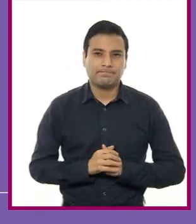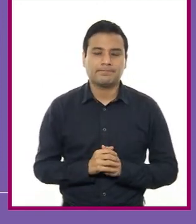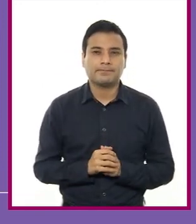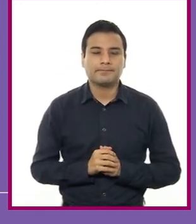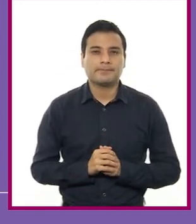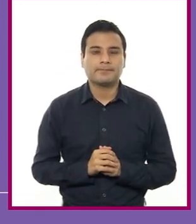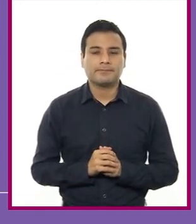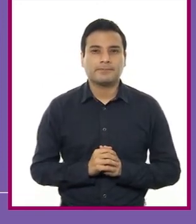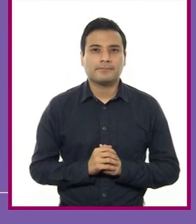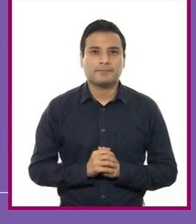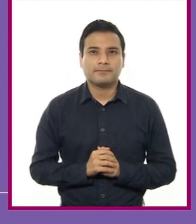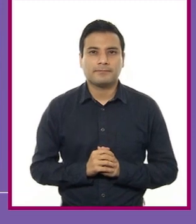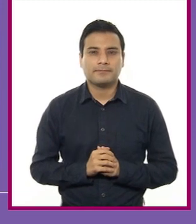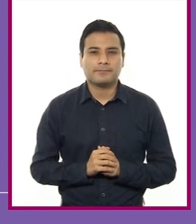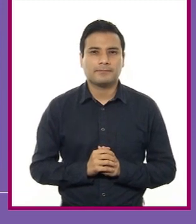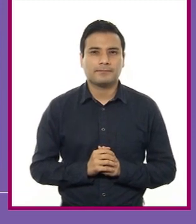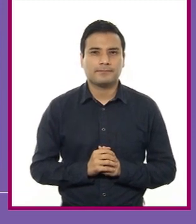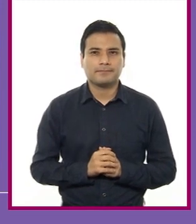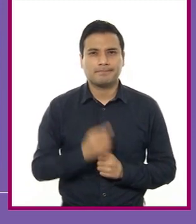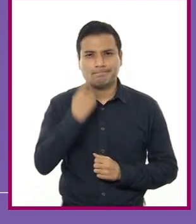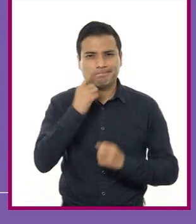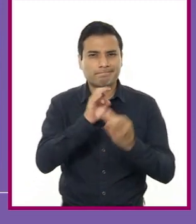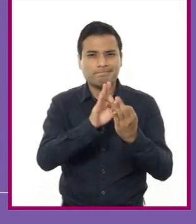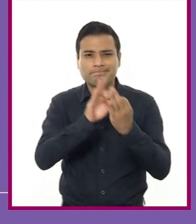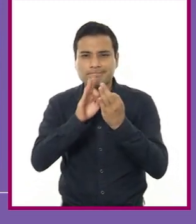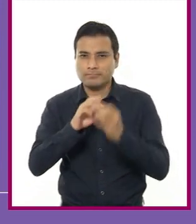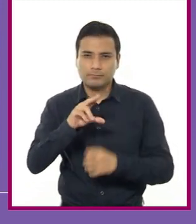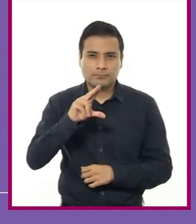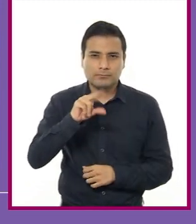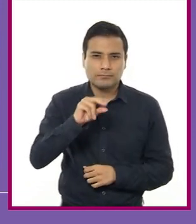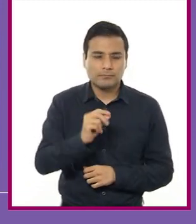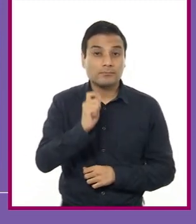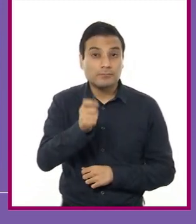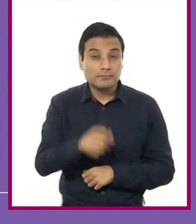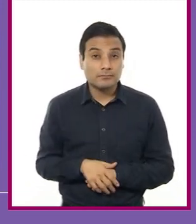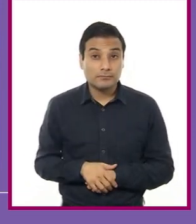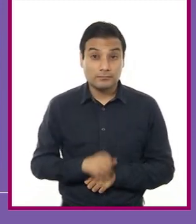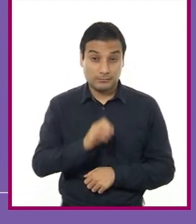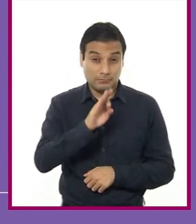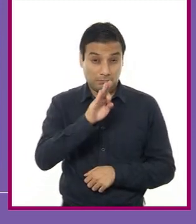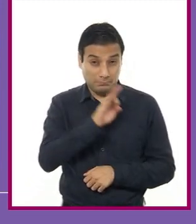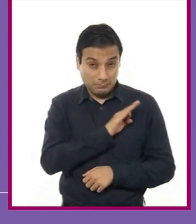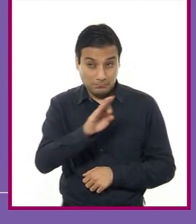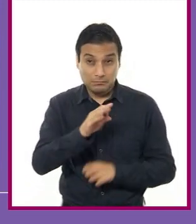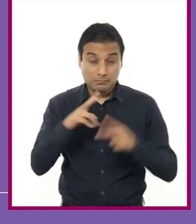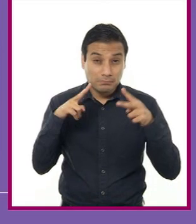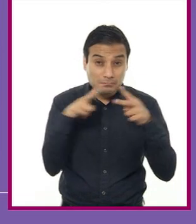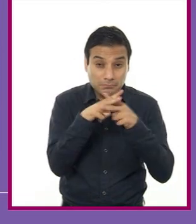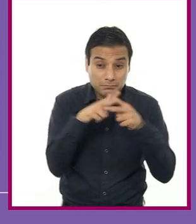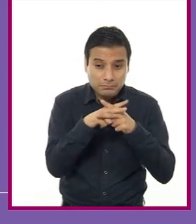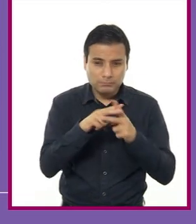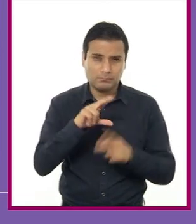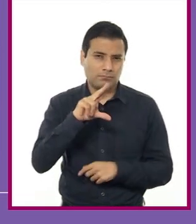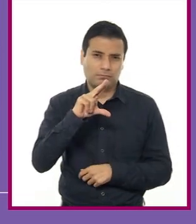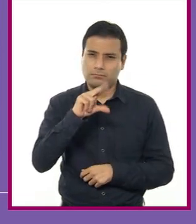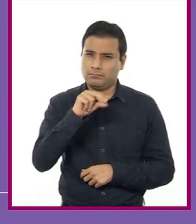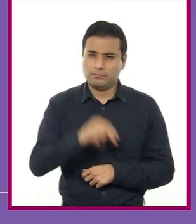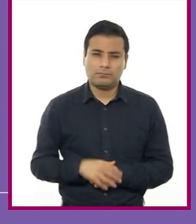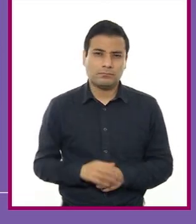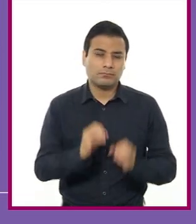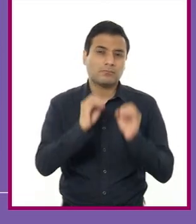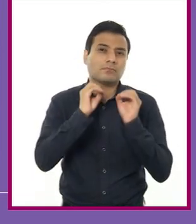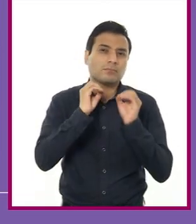administración. ¿Qué no es rendir cuentas? No es un espacio para la confrontación, no es un espacio solamente